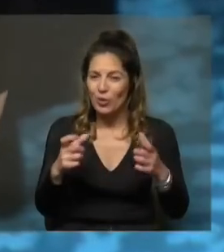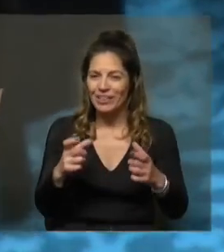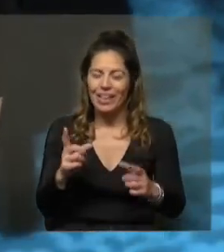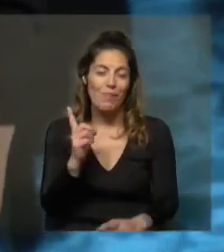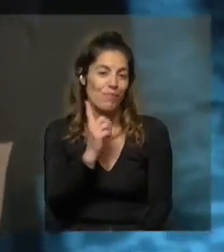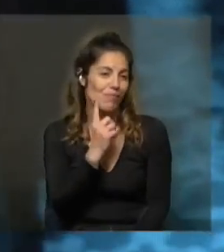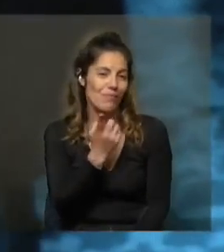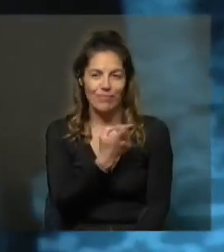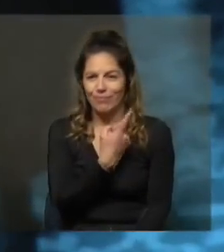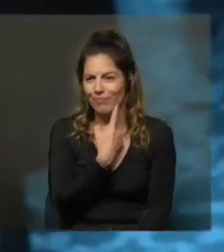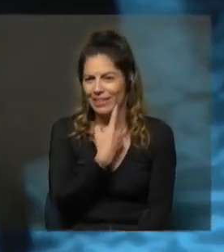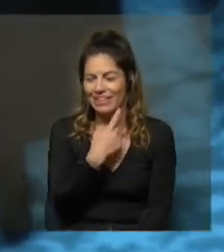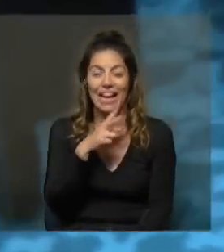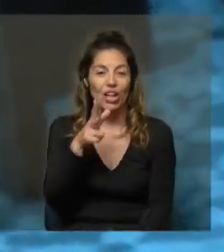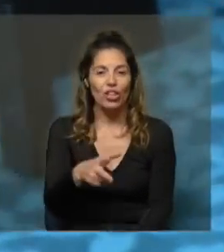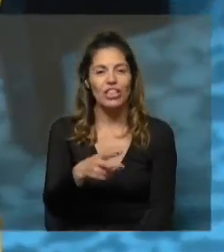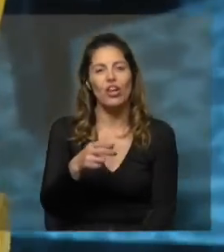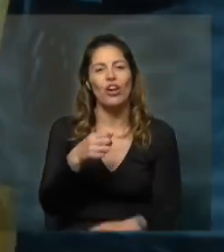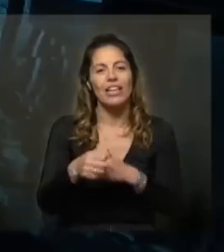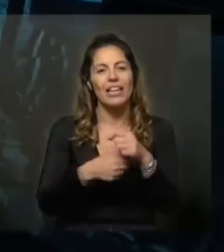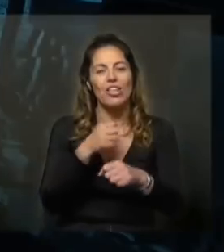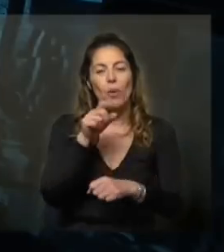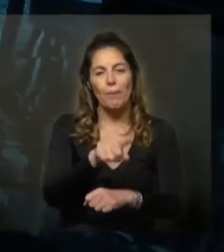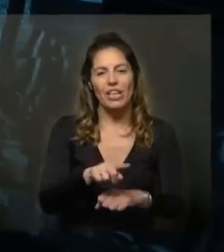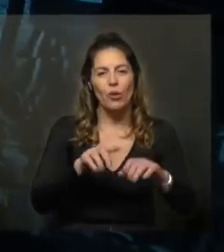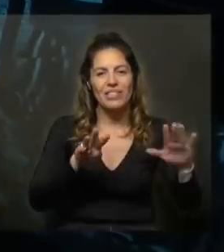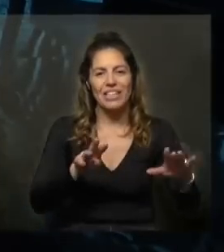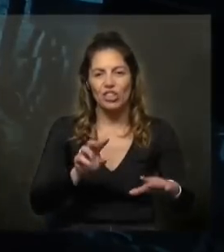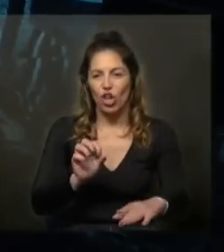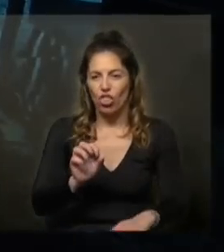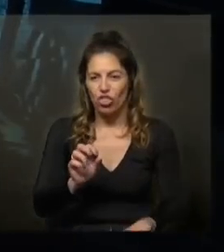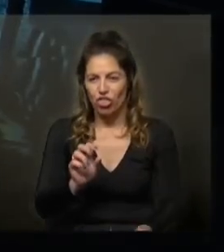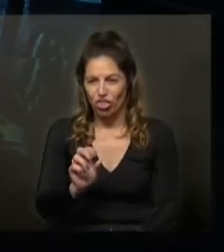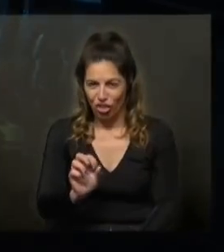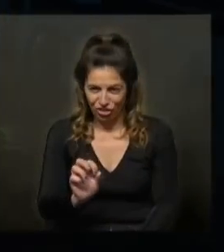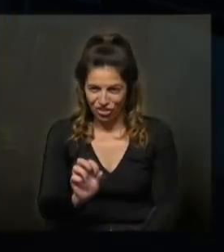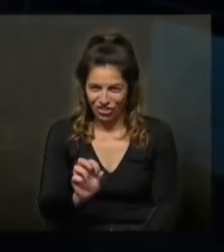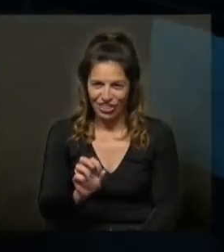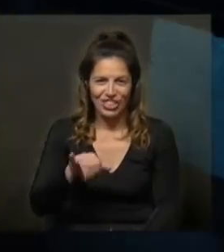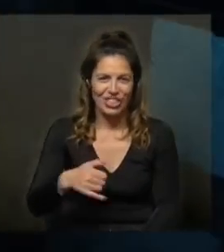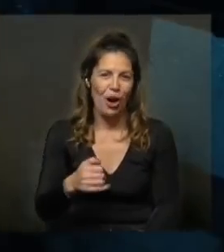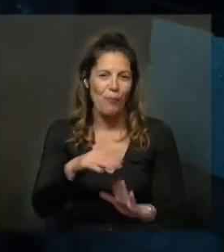Mirta que lo dijo en 1902 ya tenía un programa de televisión